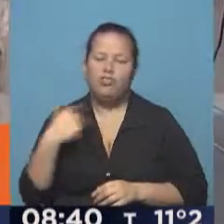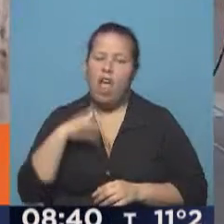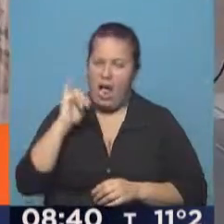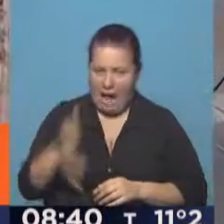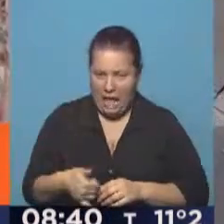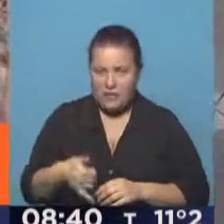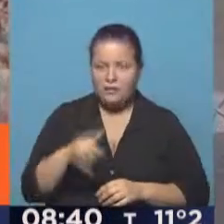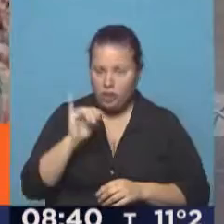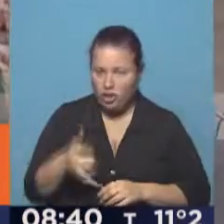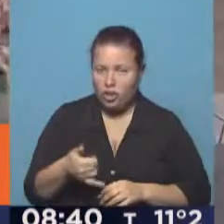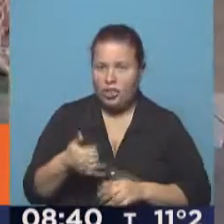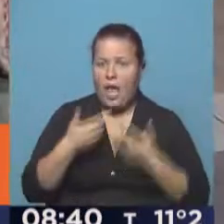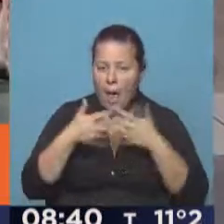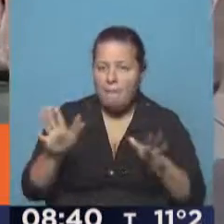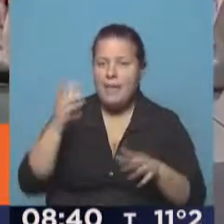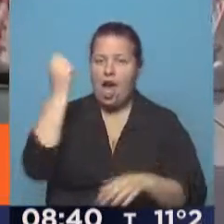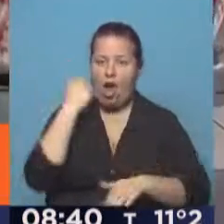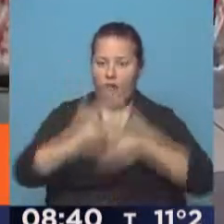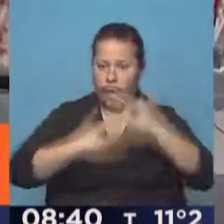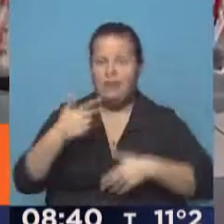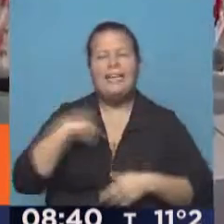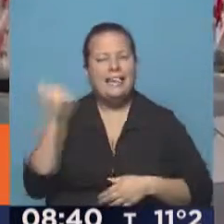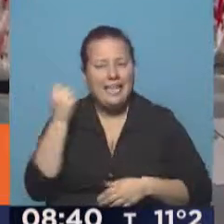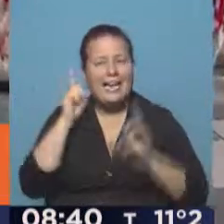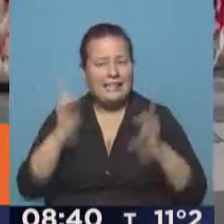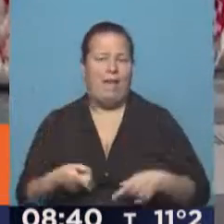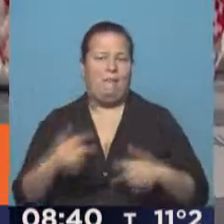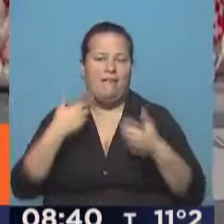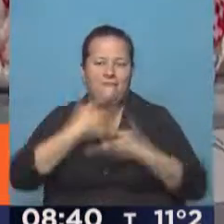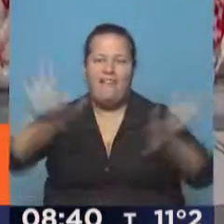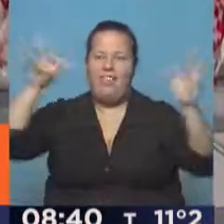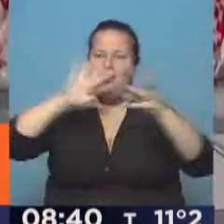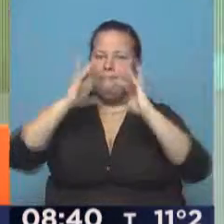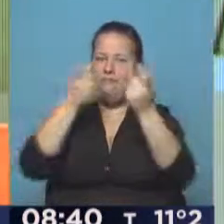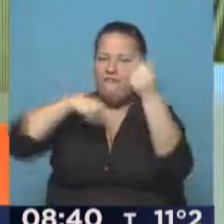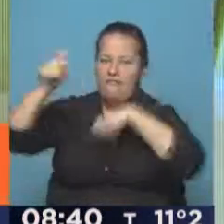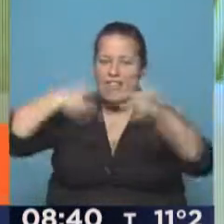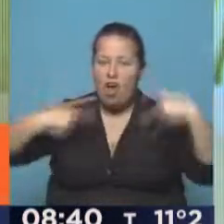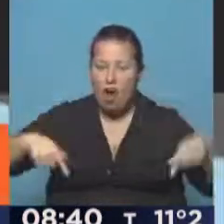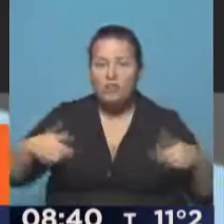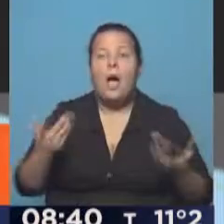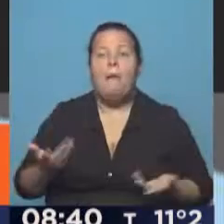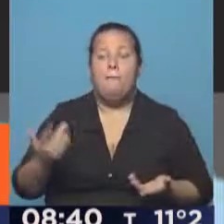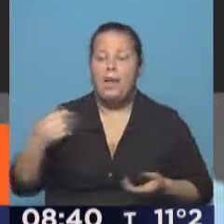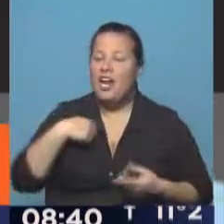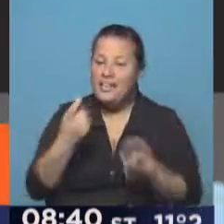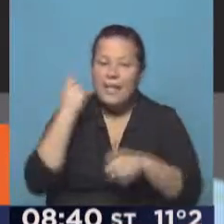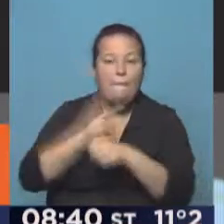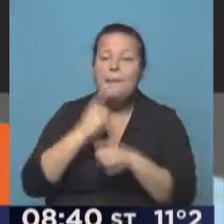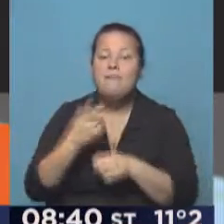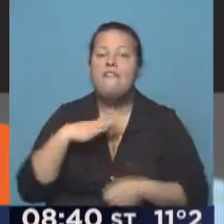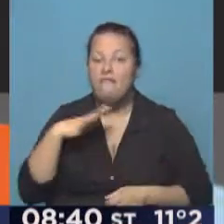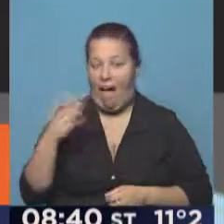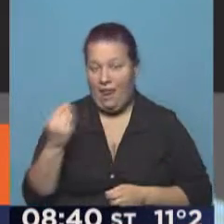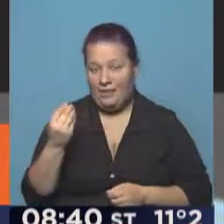aceptaríamos la apertura de la economía, la verdad, nosotros queremos inclusive salir al exterior a comerciar nuestros productos, pero lo que nosotros necesitamos primero